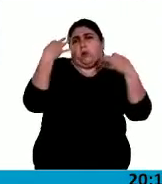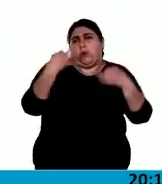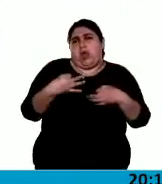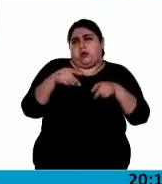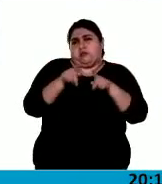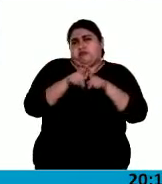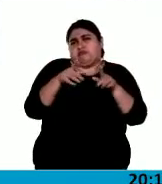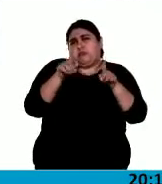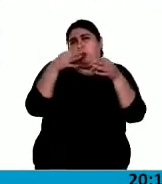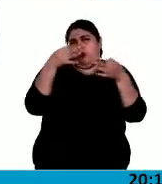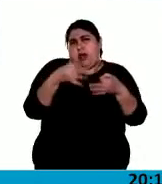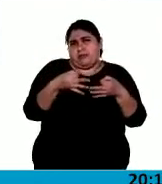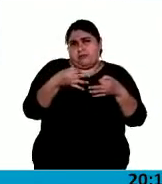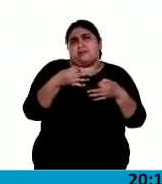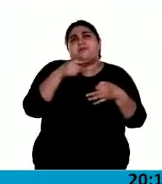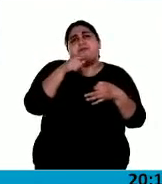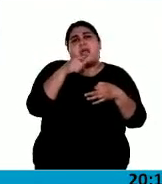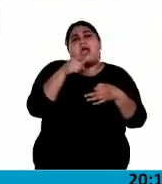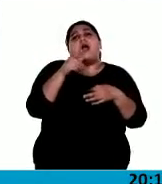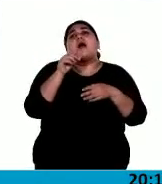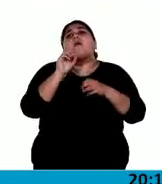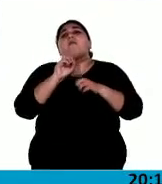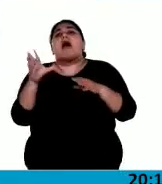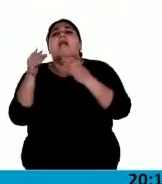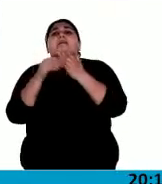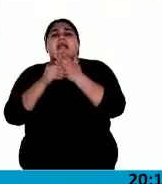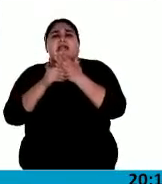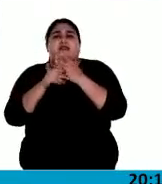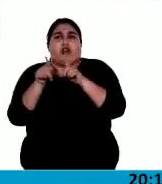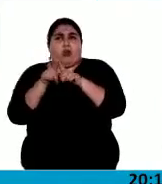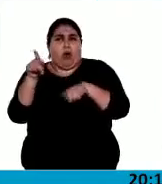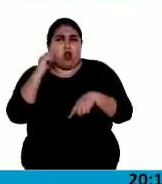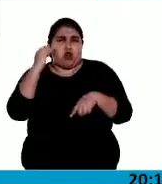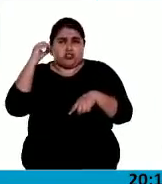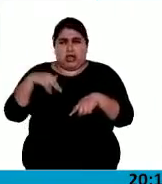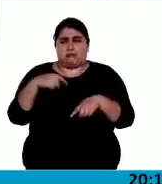como fue el secretario Rubinstein que tener un mal ministro de salud como es el ministro Goyan. Muchas gracias.